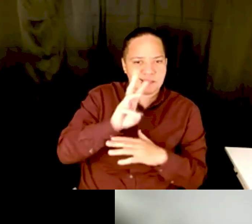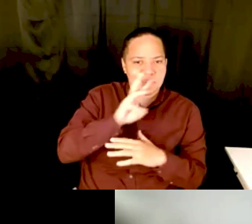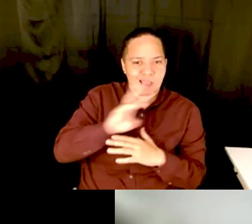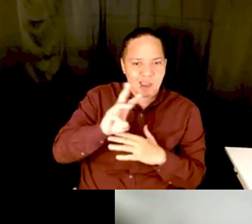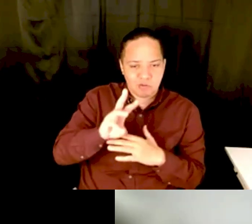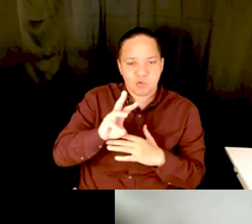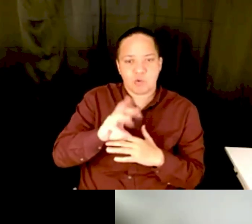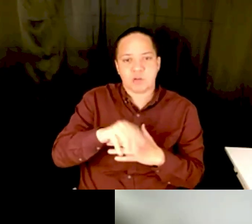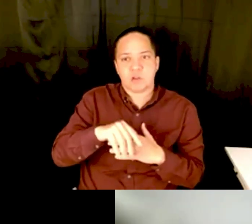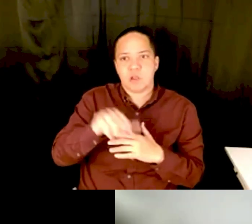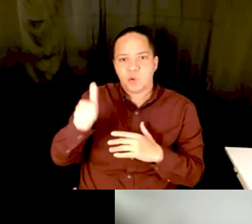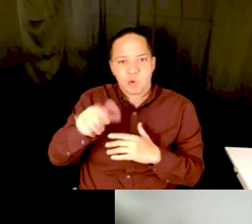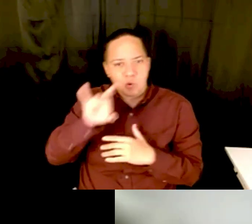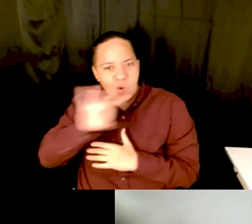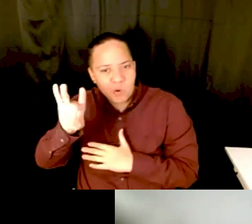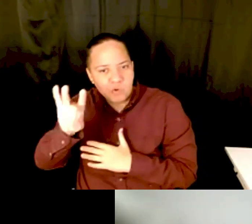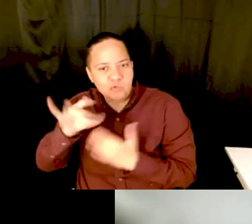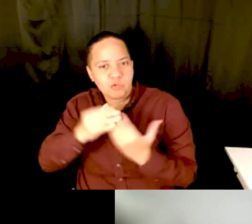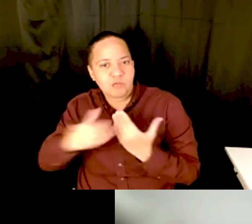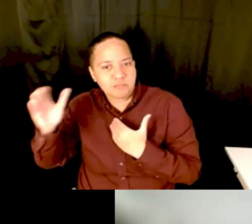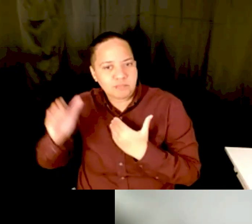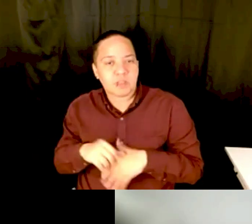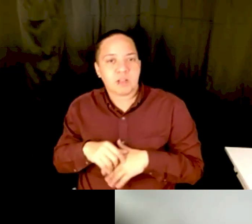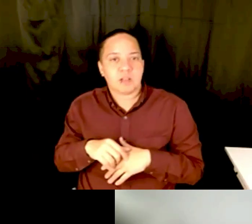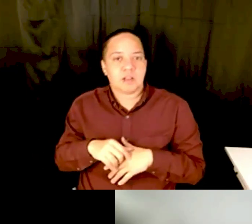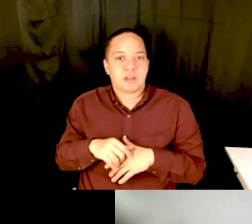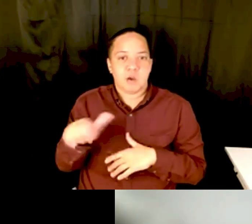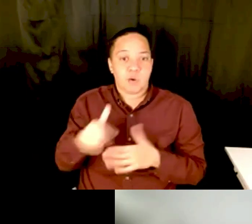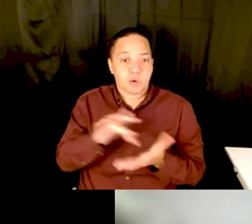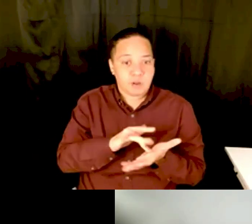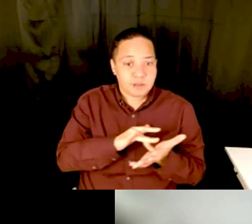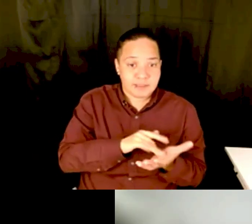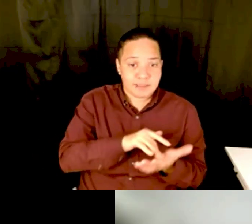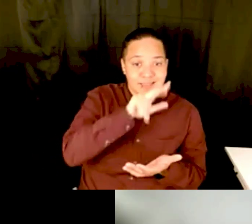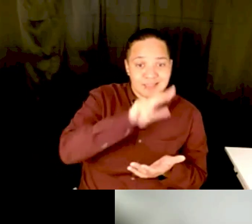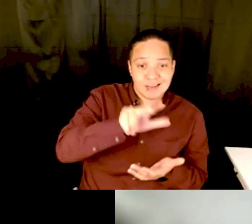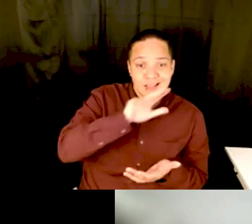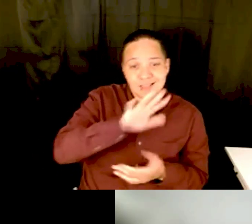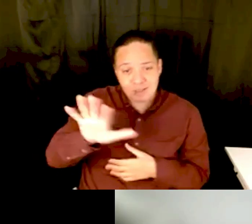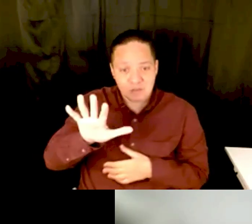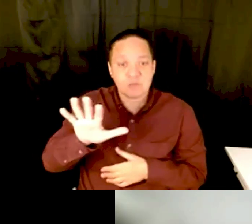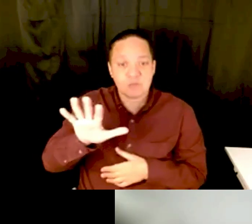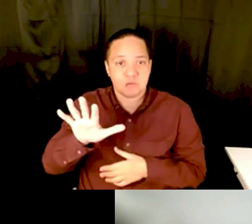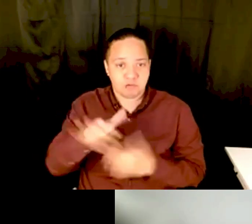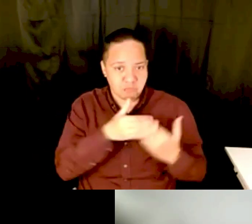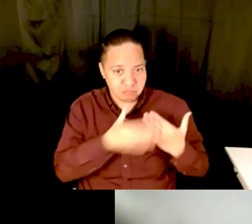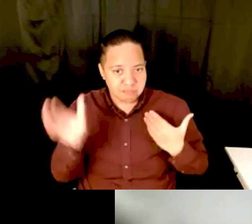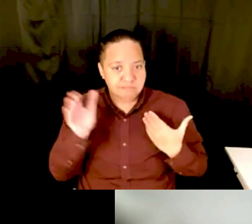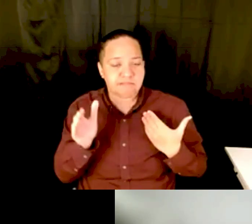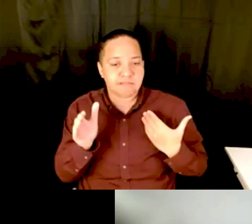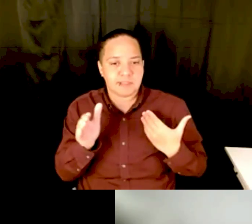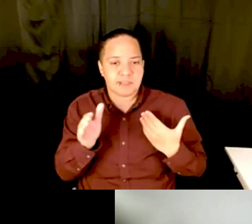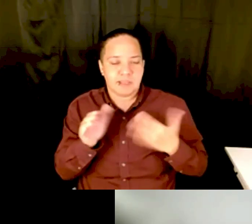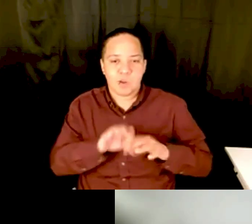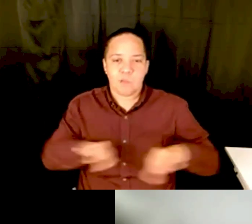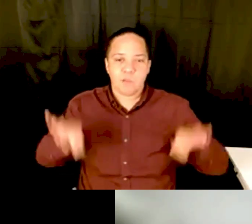indicados a partir de los 8 años, hay medicamentos que están indicados algunos desde los 3, 5 años. Y lo